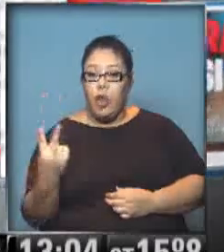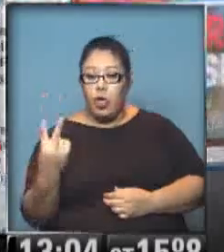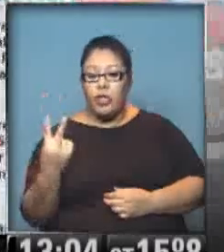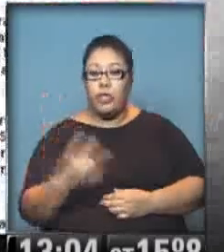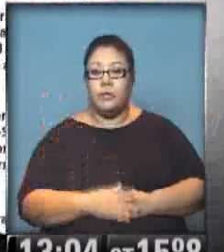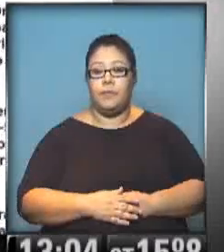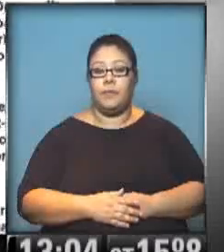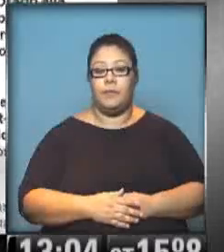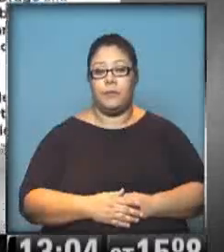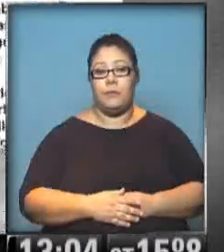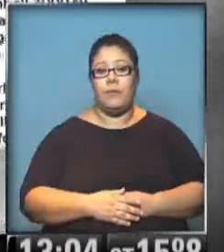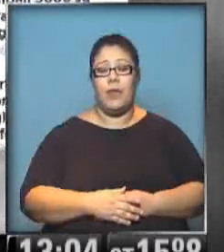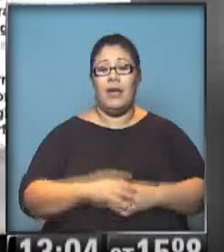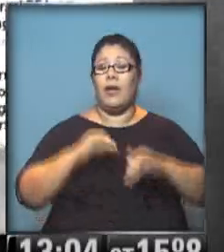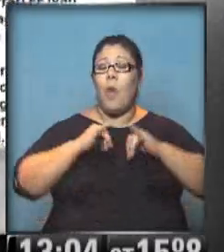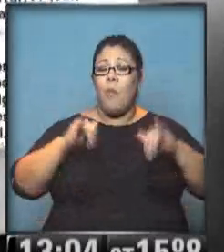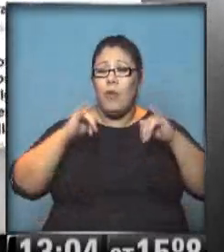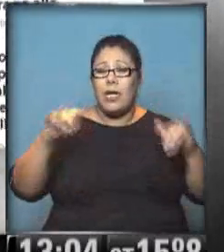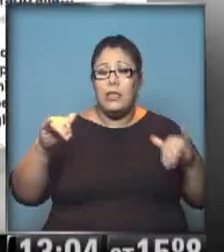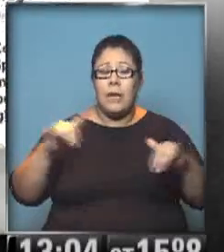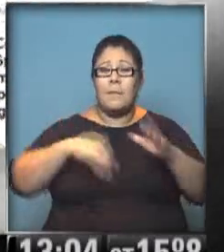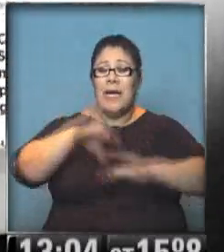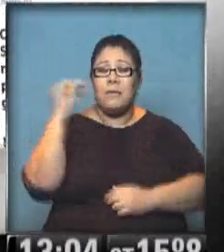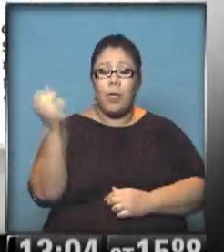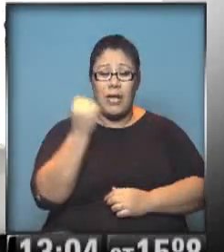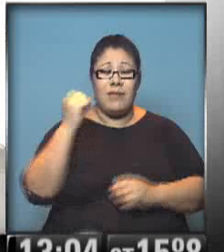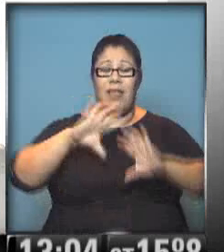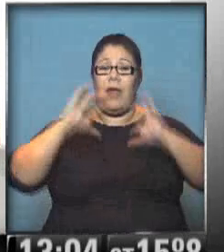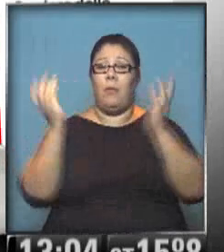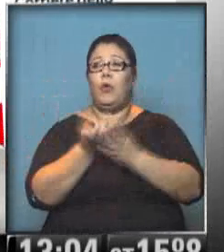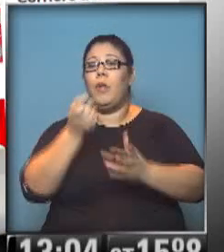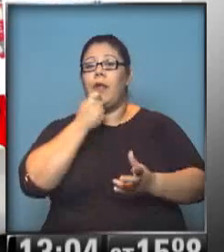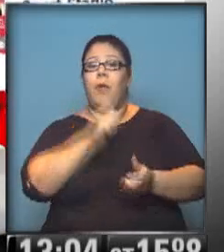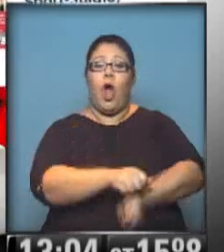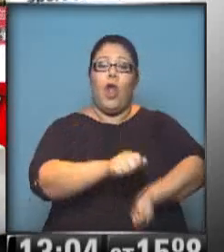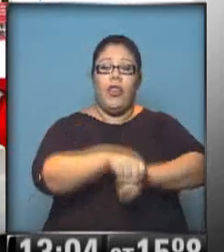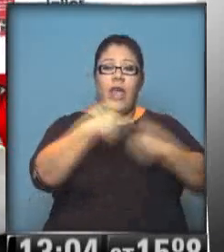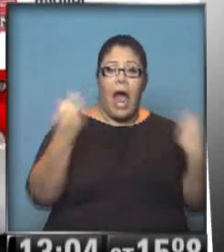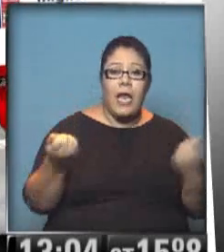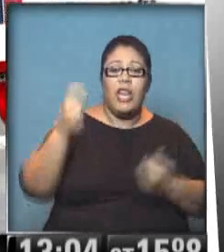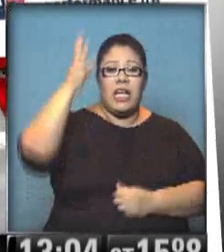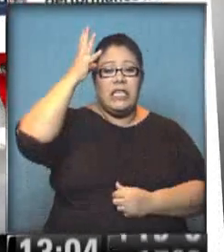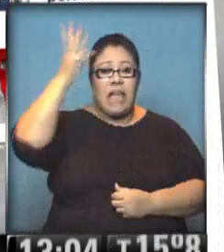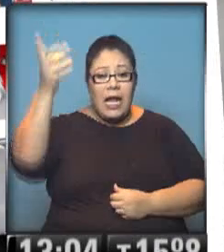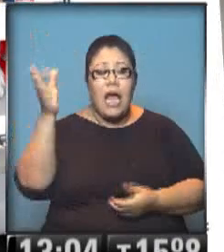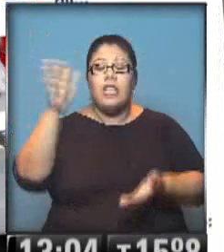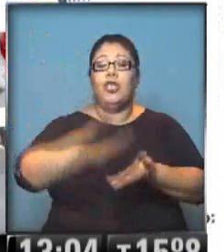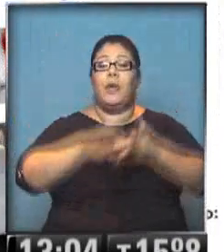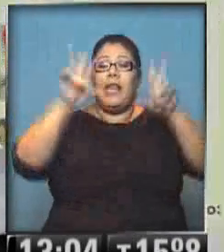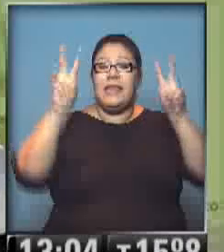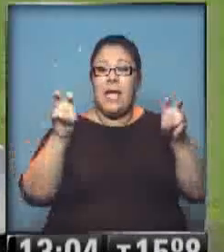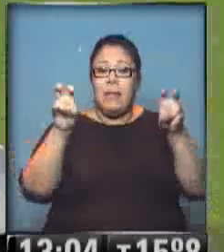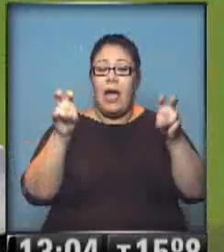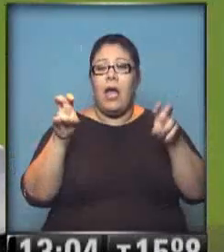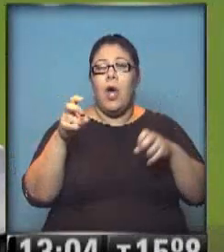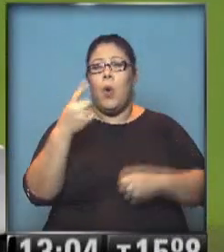de los más importantes medios del mundo, un semanario deportivo italiano, y que tiene que ver con un hecho o